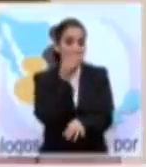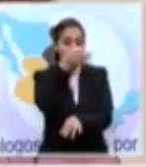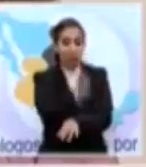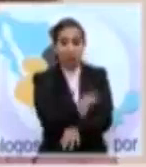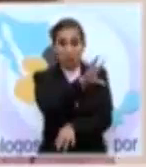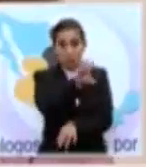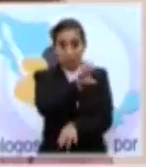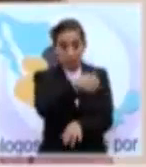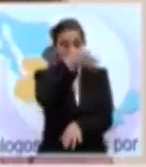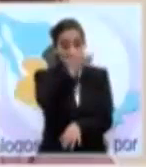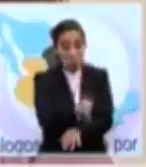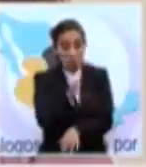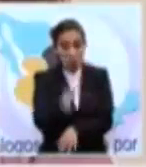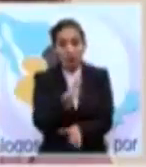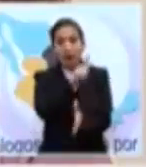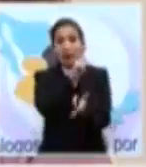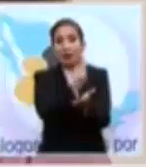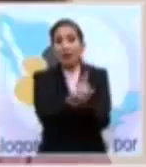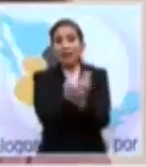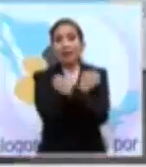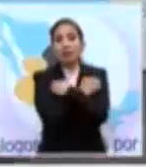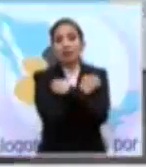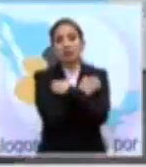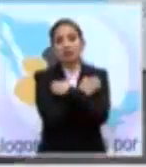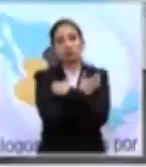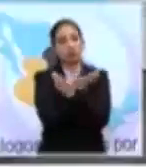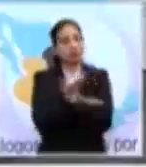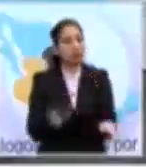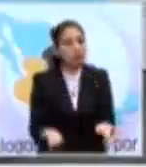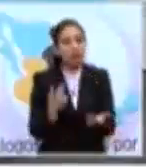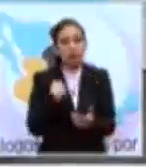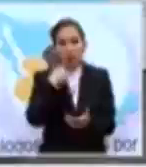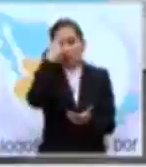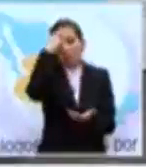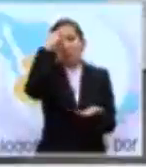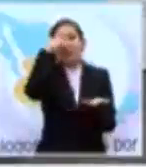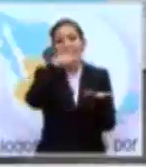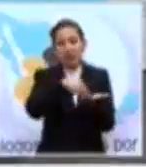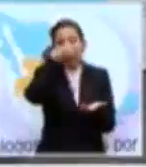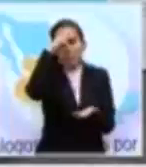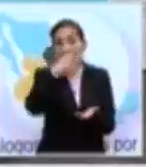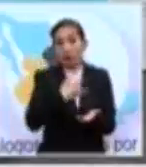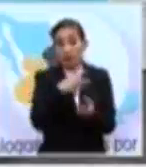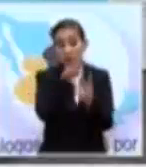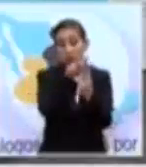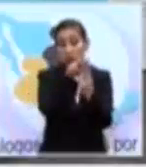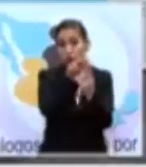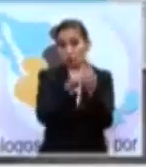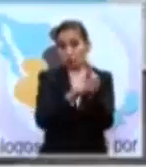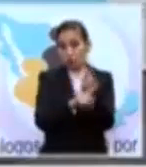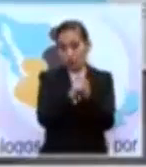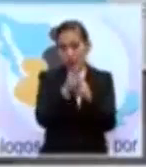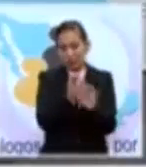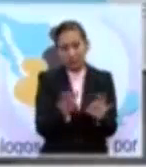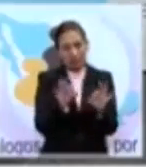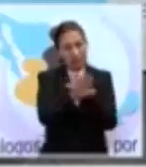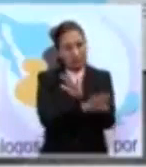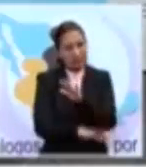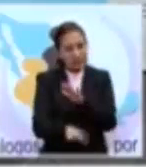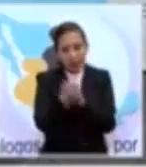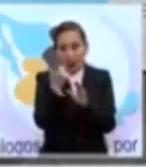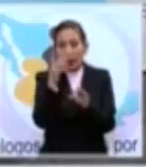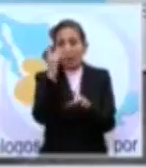los 500, es la reforma educativa. Estoy convencido que el país tiene 2 problemas de fondo para